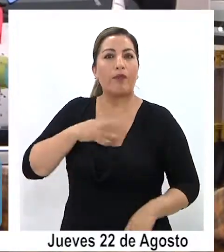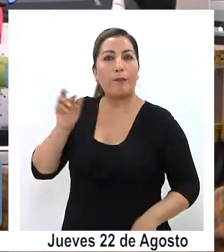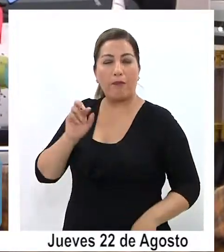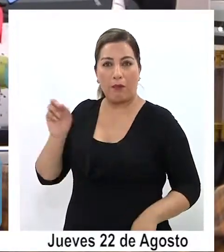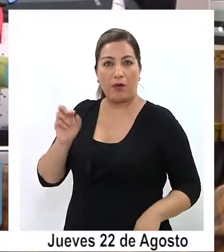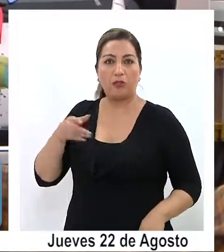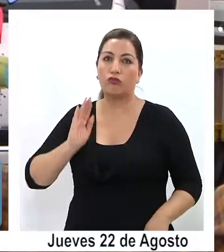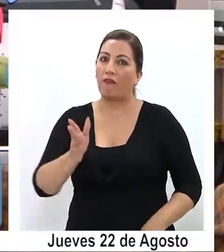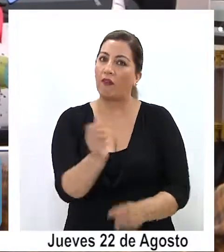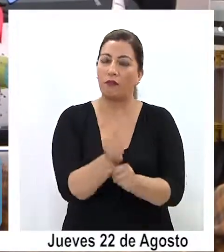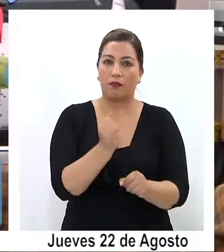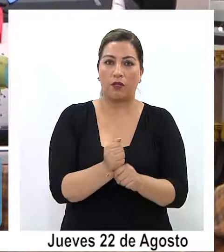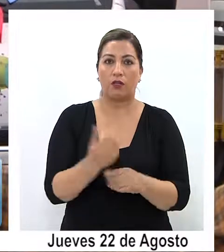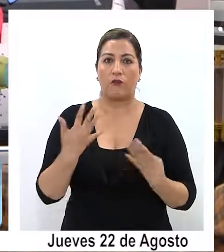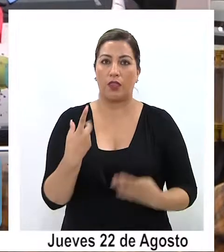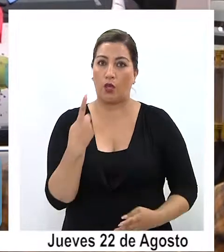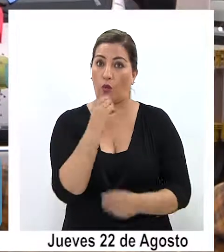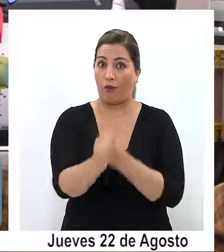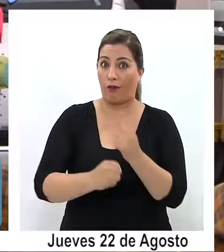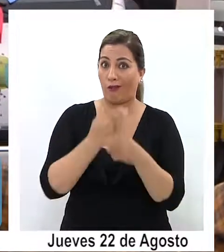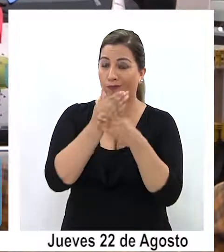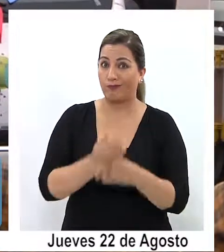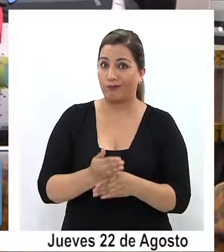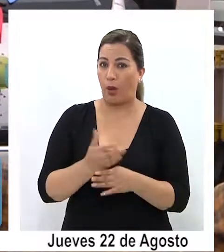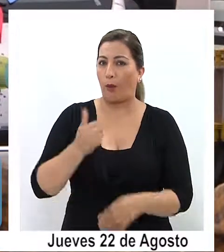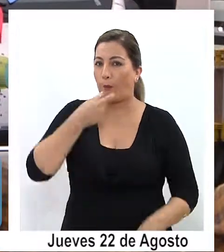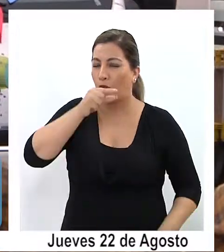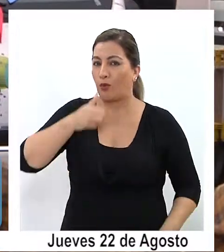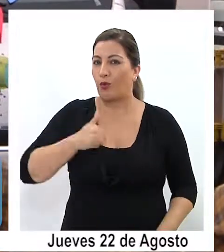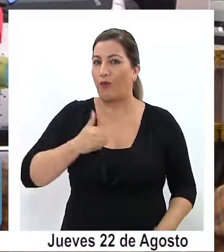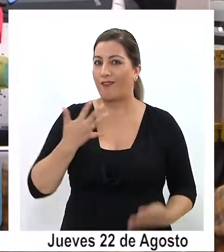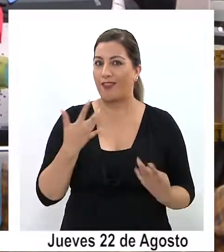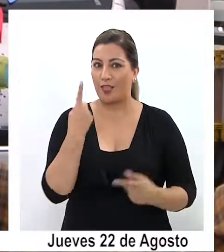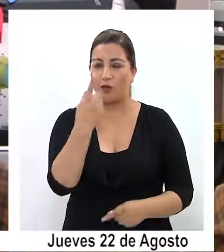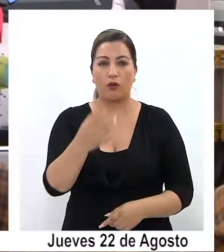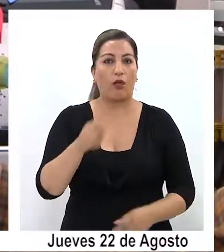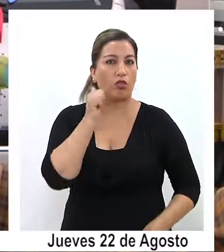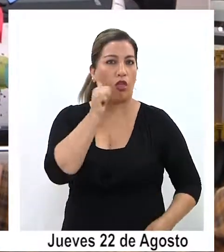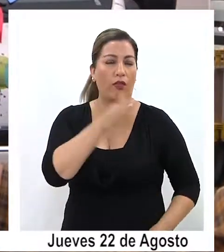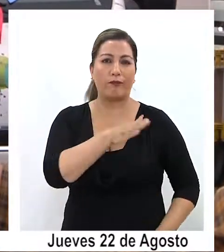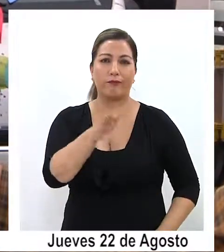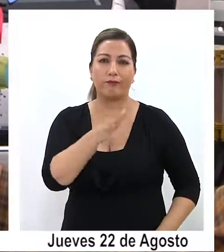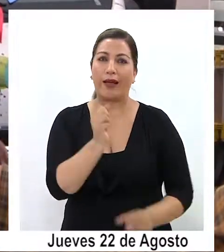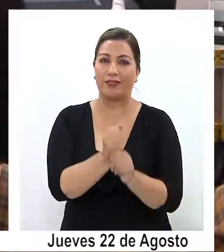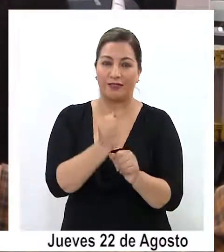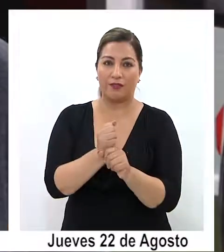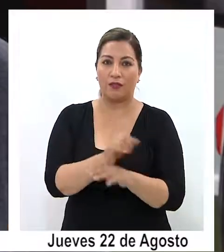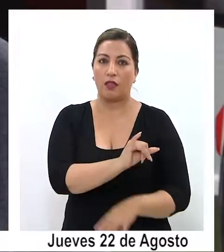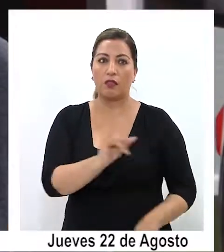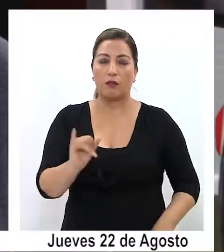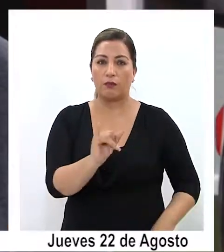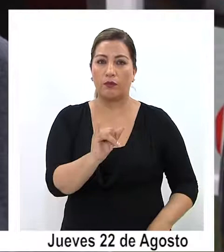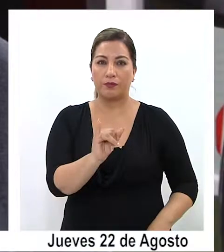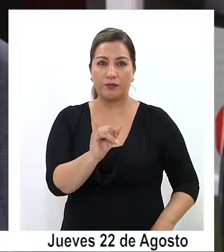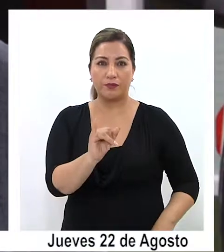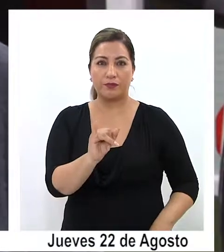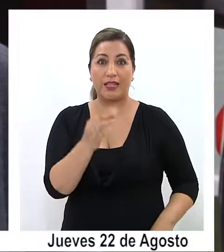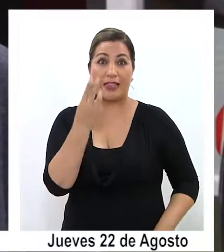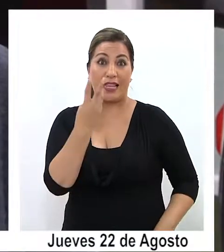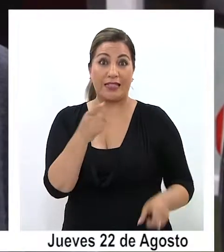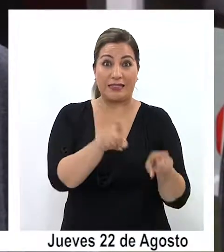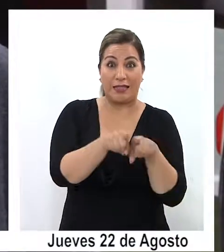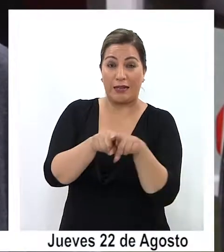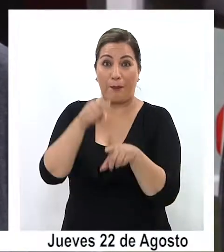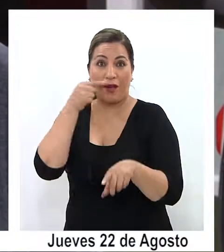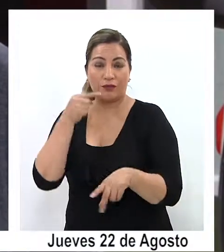papá, que todavía trabaja, él tiene 91 años, va a cumplir 91 y va todos los días a trabajar. Y después luego estamos los tres